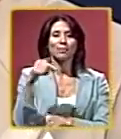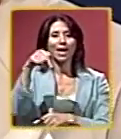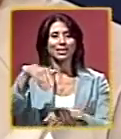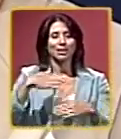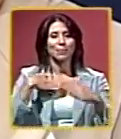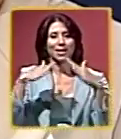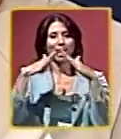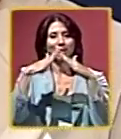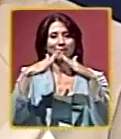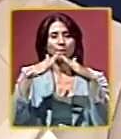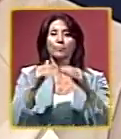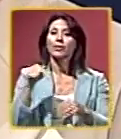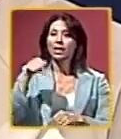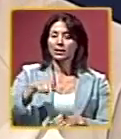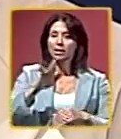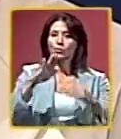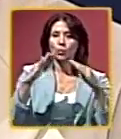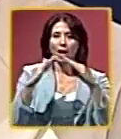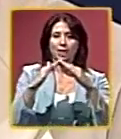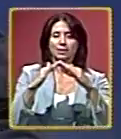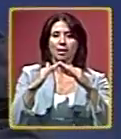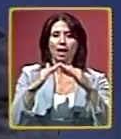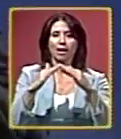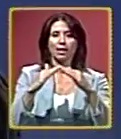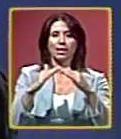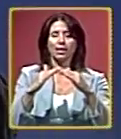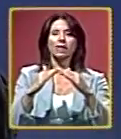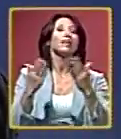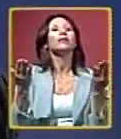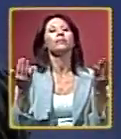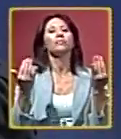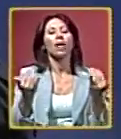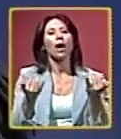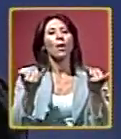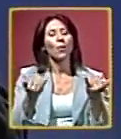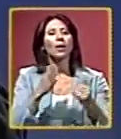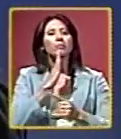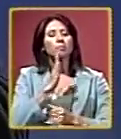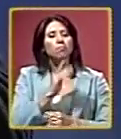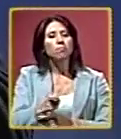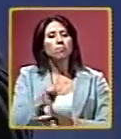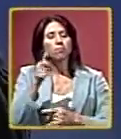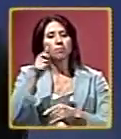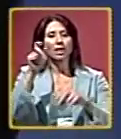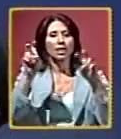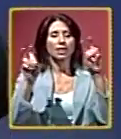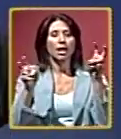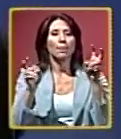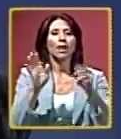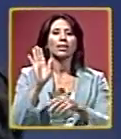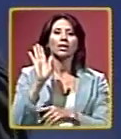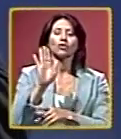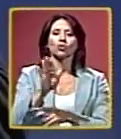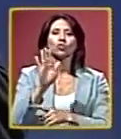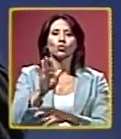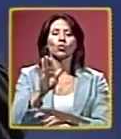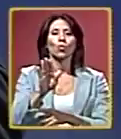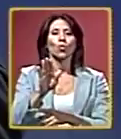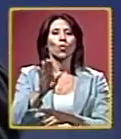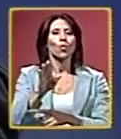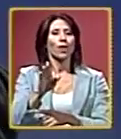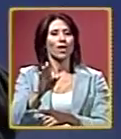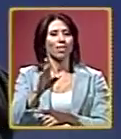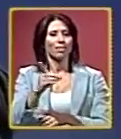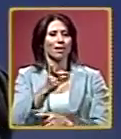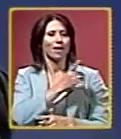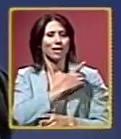mi casa. Esta es su casa y pasemos un poquito al tema de su dirección de orquesta en